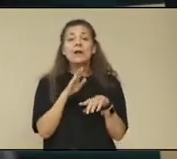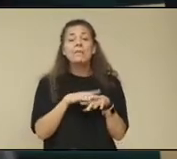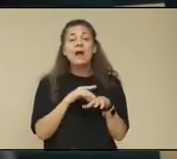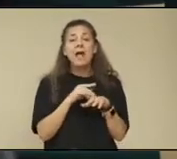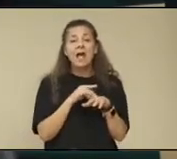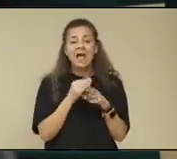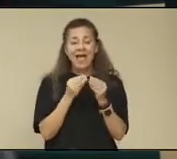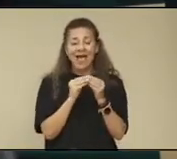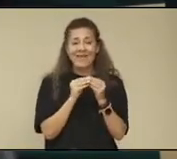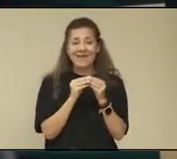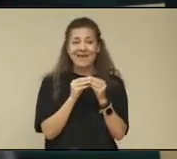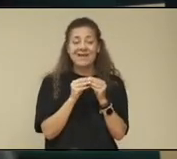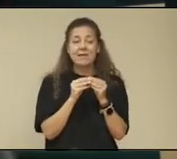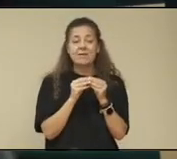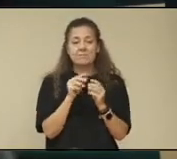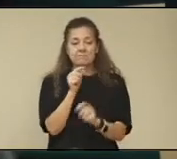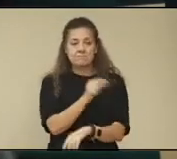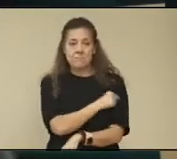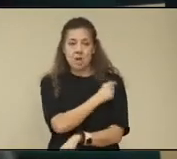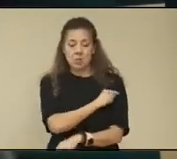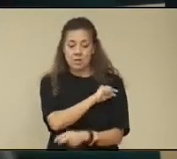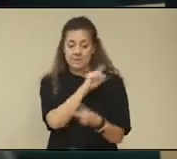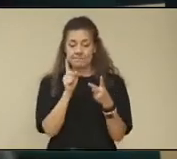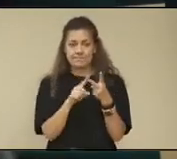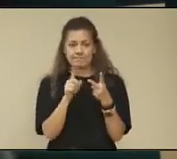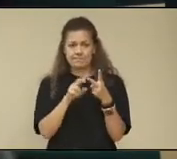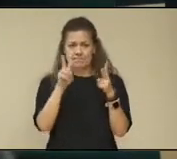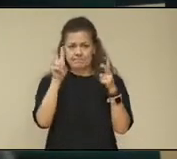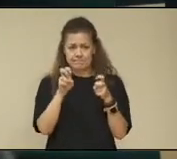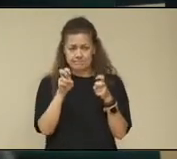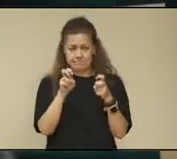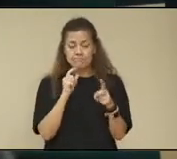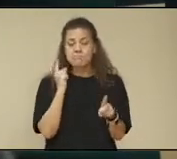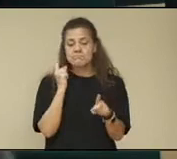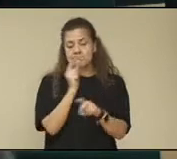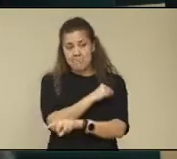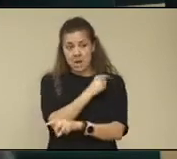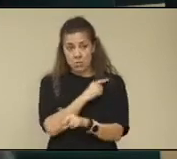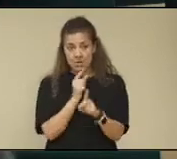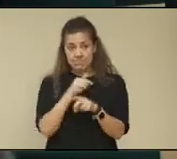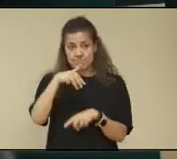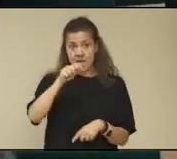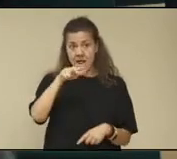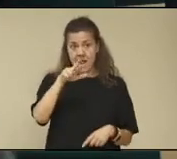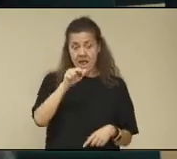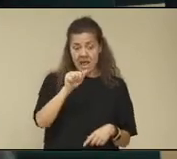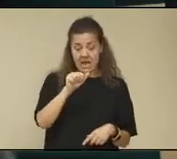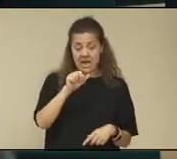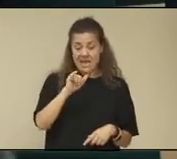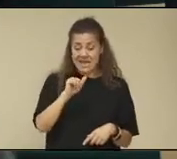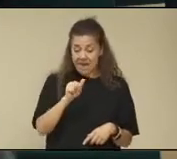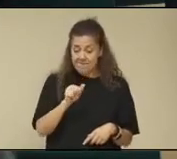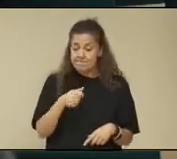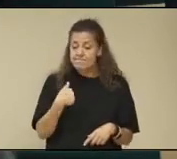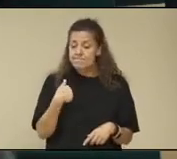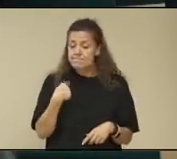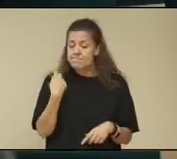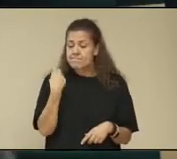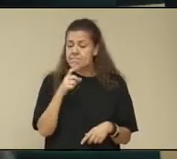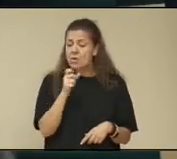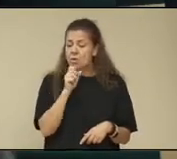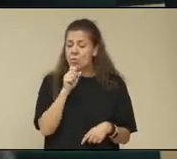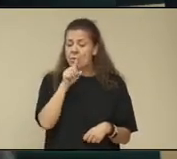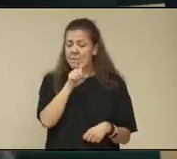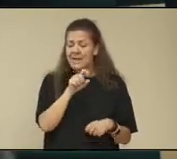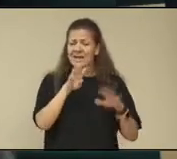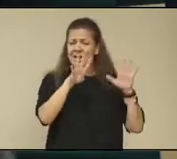vacunas. Y luego mi segunda pregunta es sobre la vacuna contra la malaria, y quería saber, se ha comentado cómo en